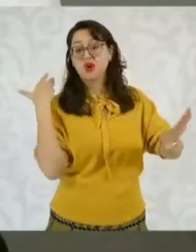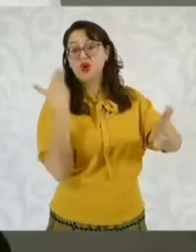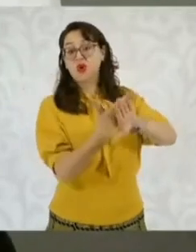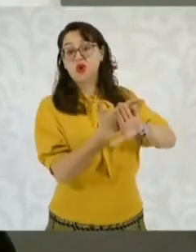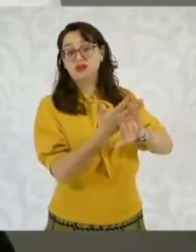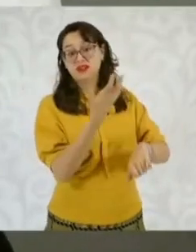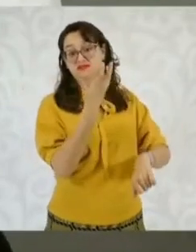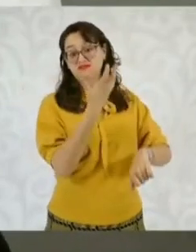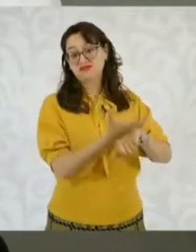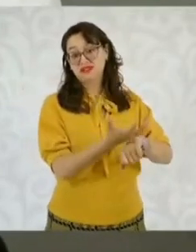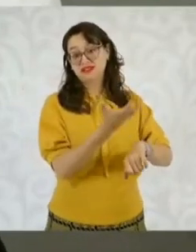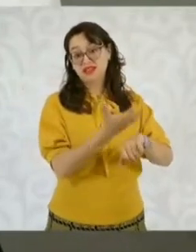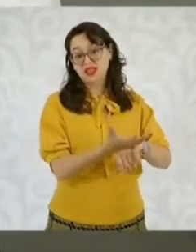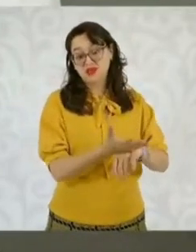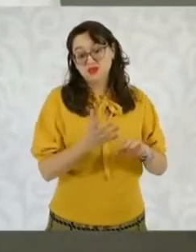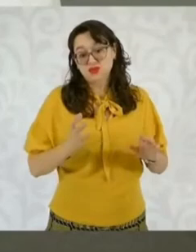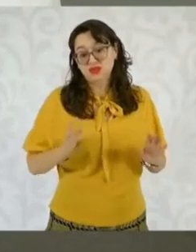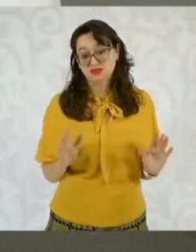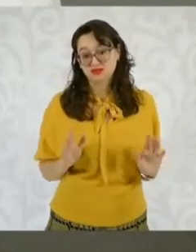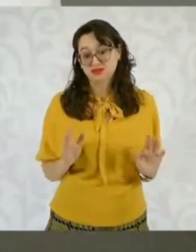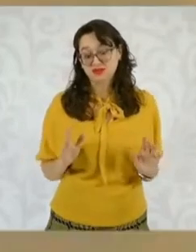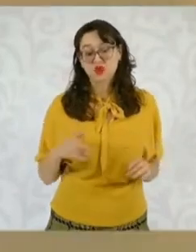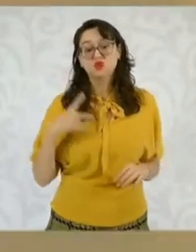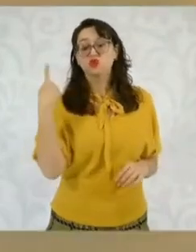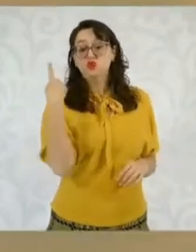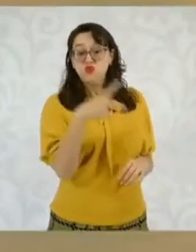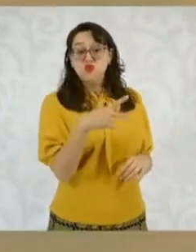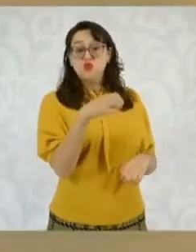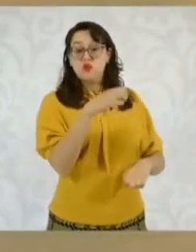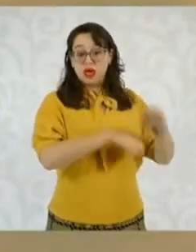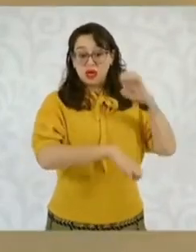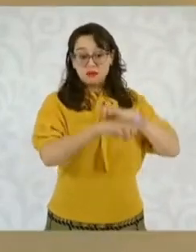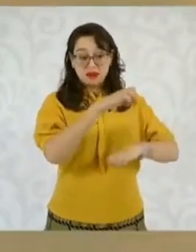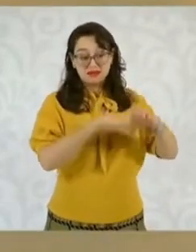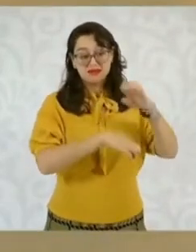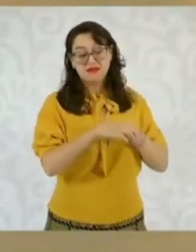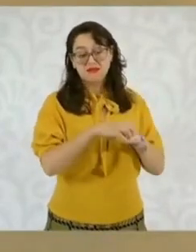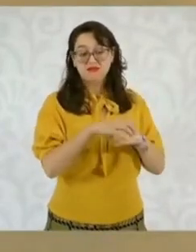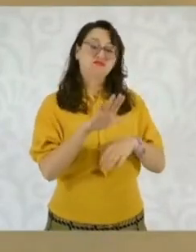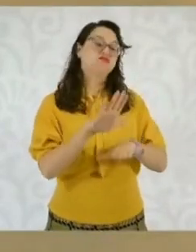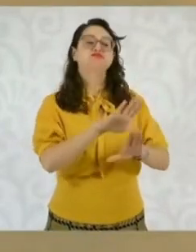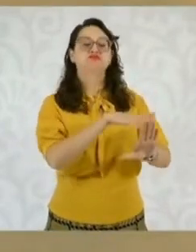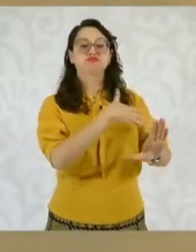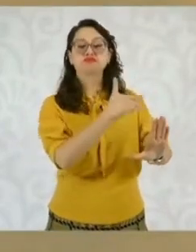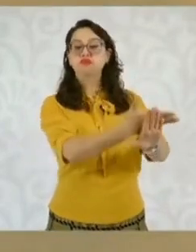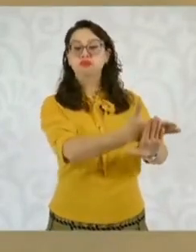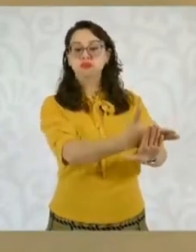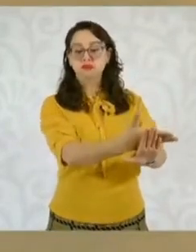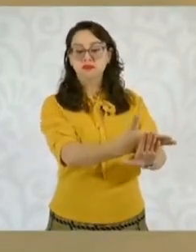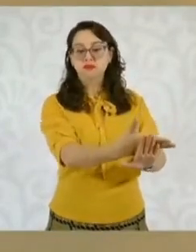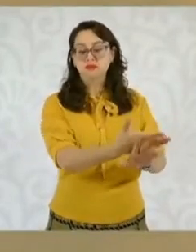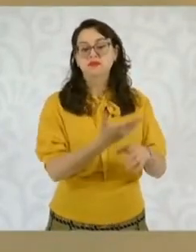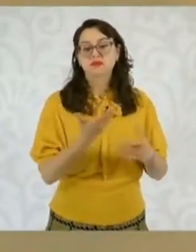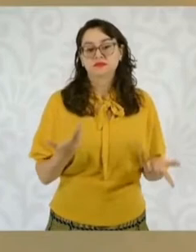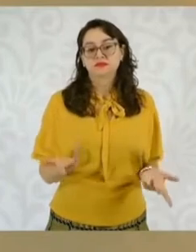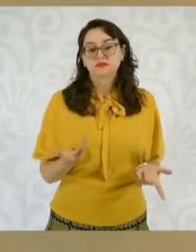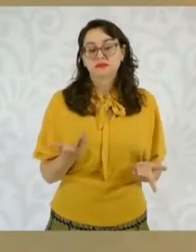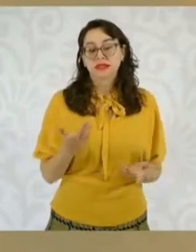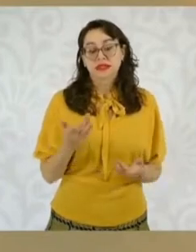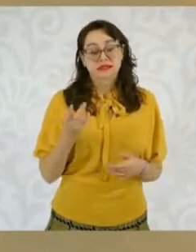Ford, Stellantis, General Motors. El principal exportador de México a Estados Unidos es General Motors.